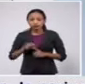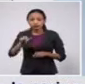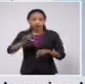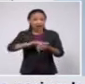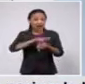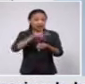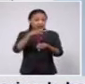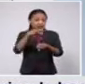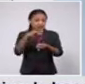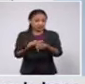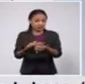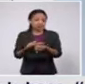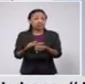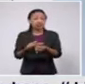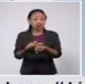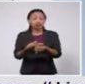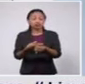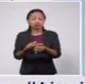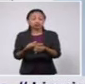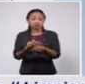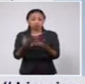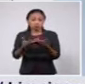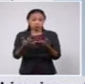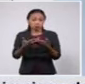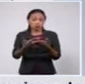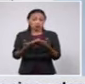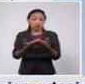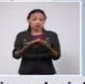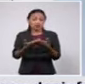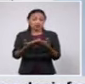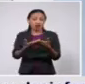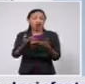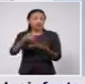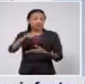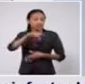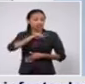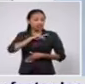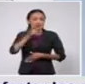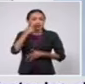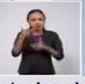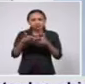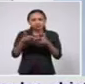muestras analizadas en el día de ayer pues incremente al